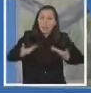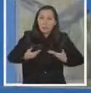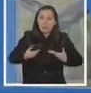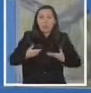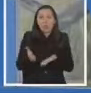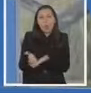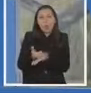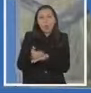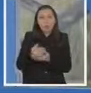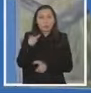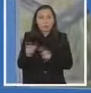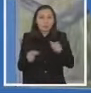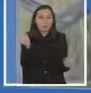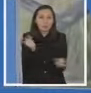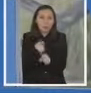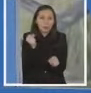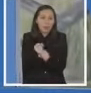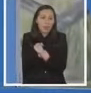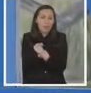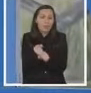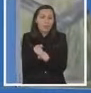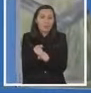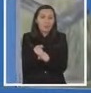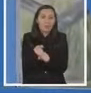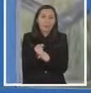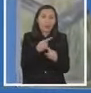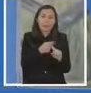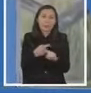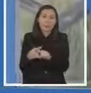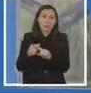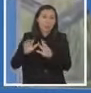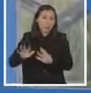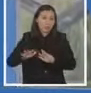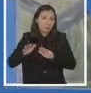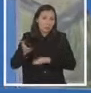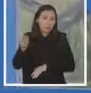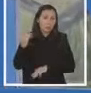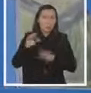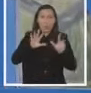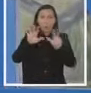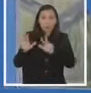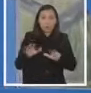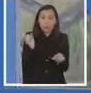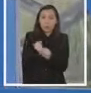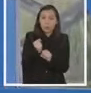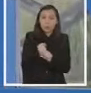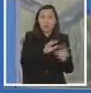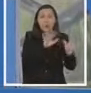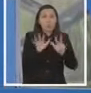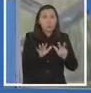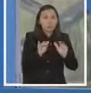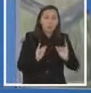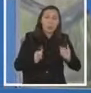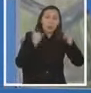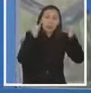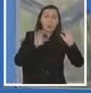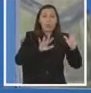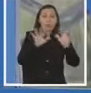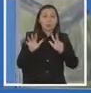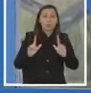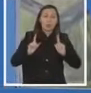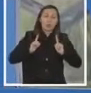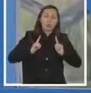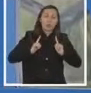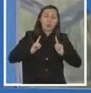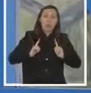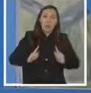de la organización de los trabajadores y trabajadoras en el siglo XIX. 8 horas de trabajo, 8 de recreación y 8 horas de